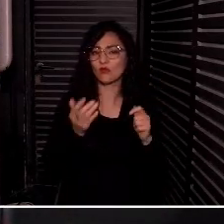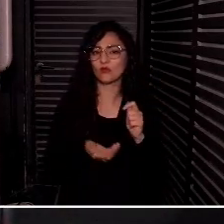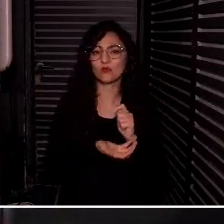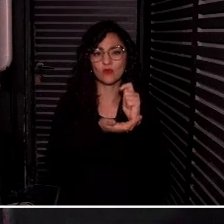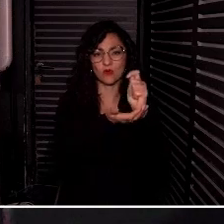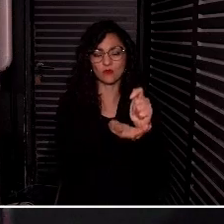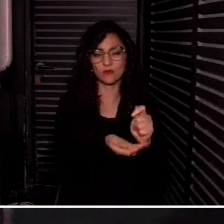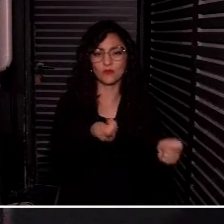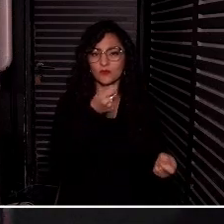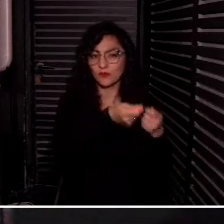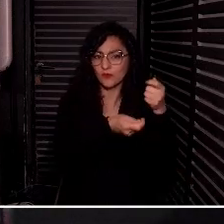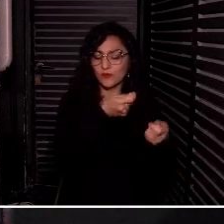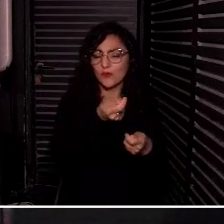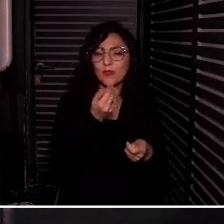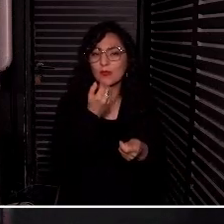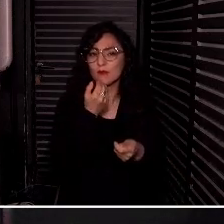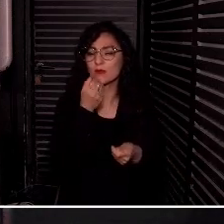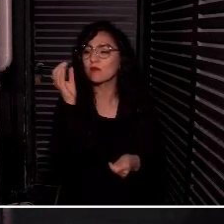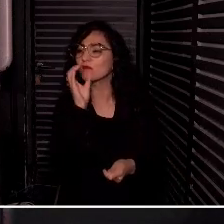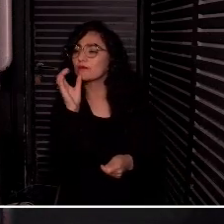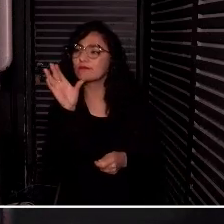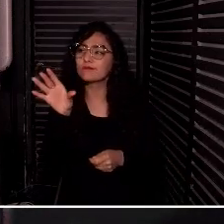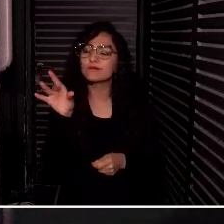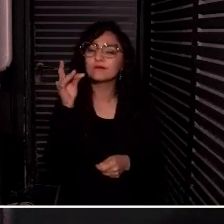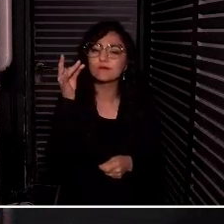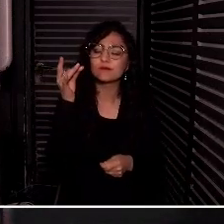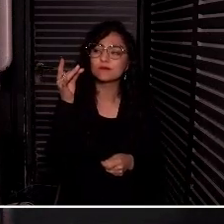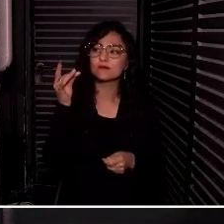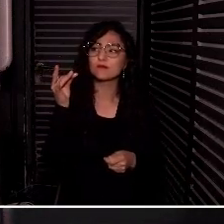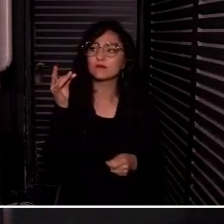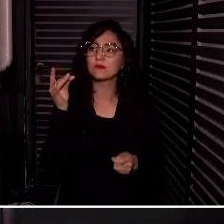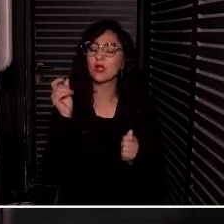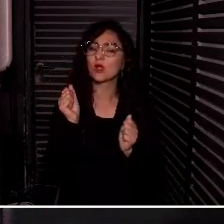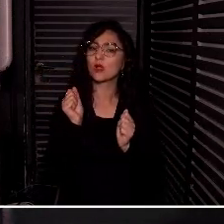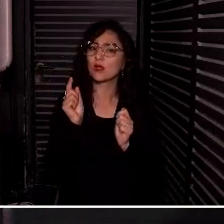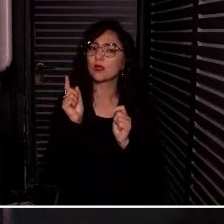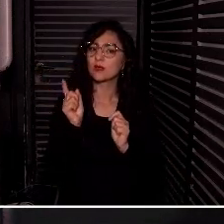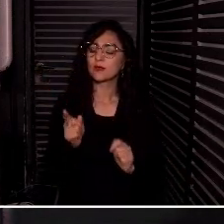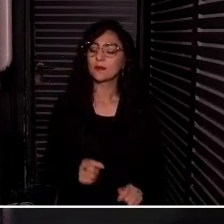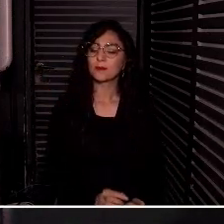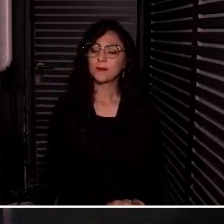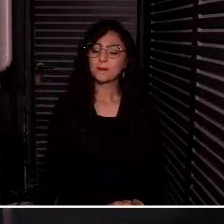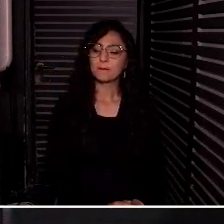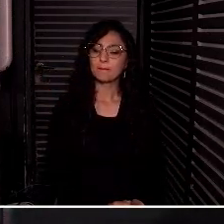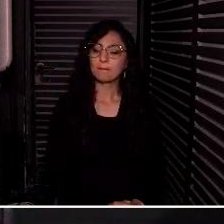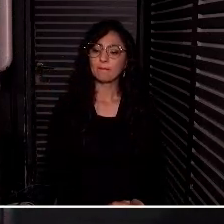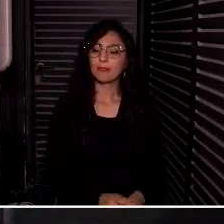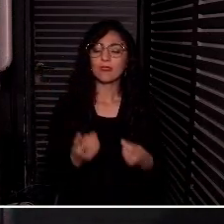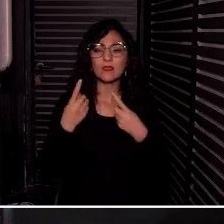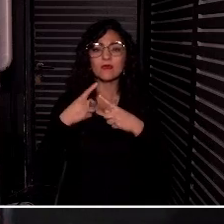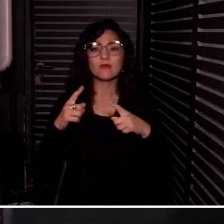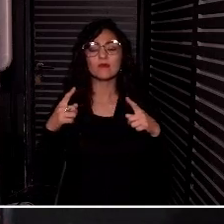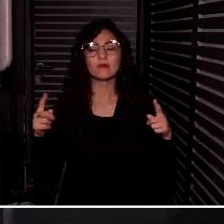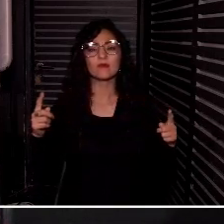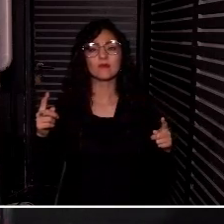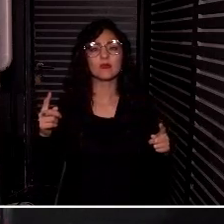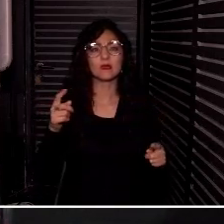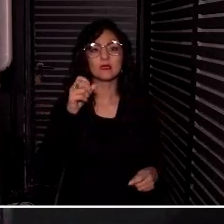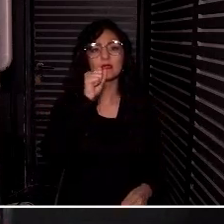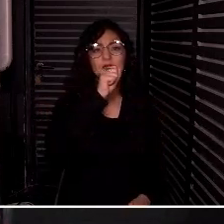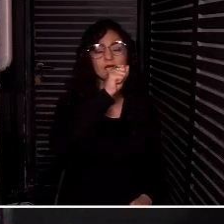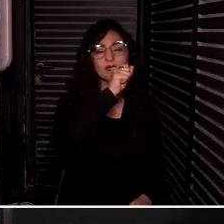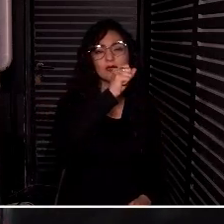Buscar por la por la vía digamos de lo que está pasando con la las plataforma por lo que hace